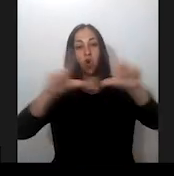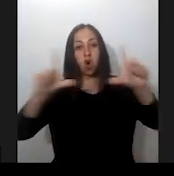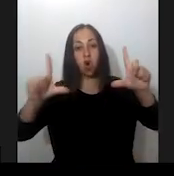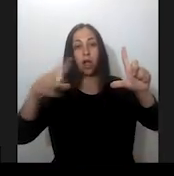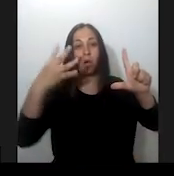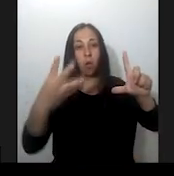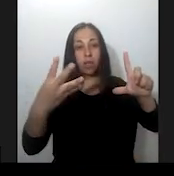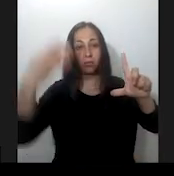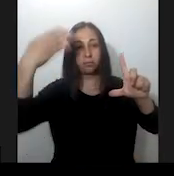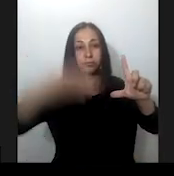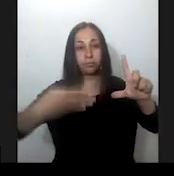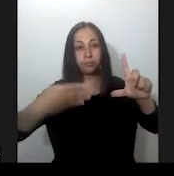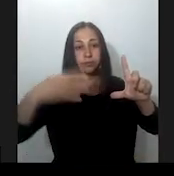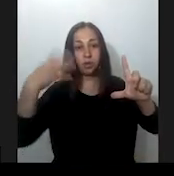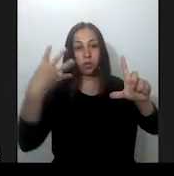Hoja 4.